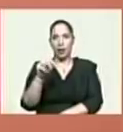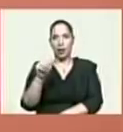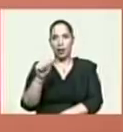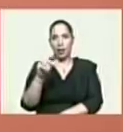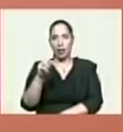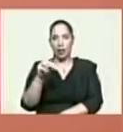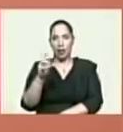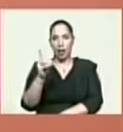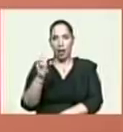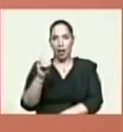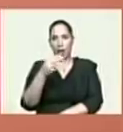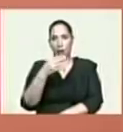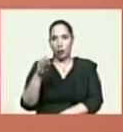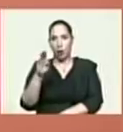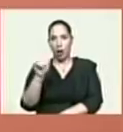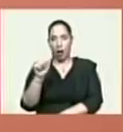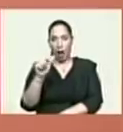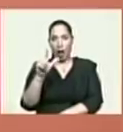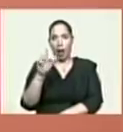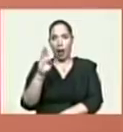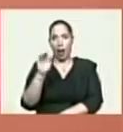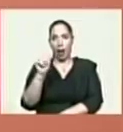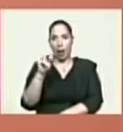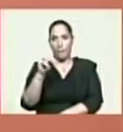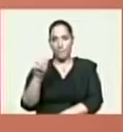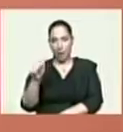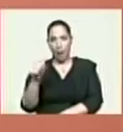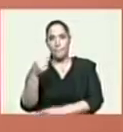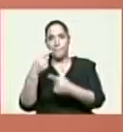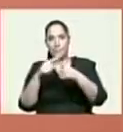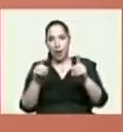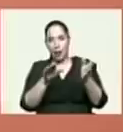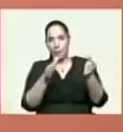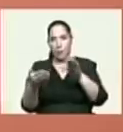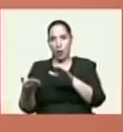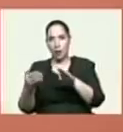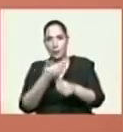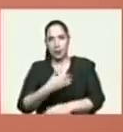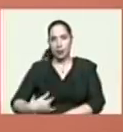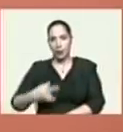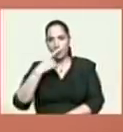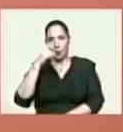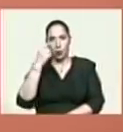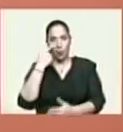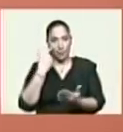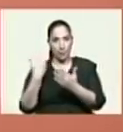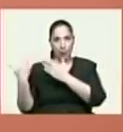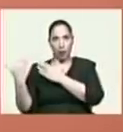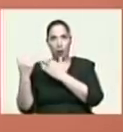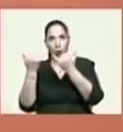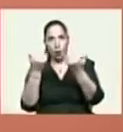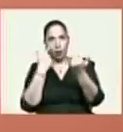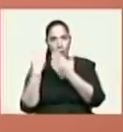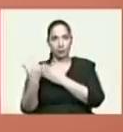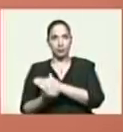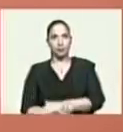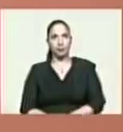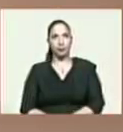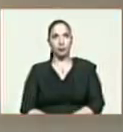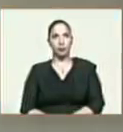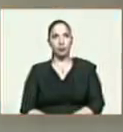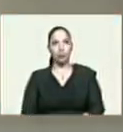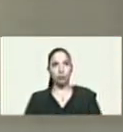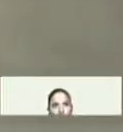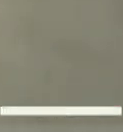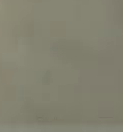el homicidio, para el magnicidio del presidente Nicolás Maduro. Veamos a García Palomo. Bueno,